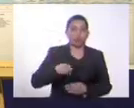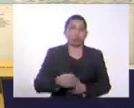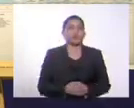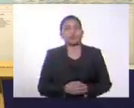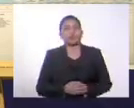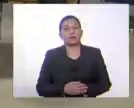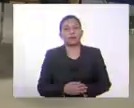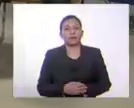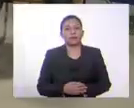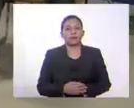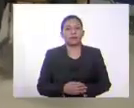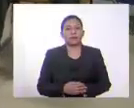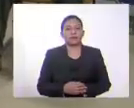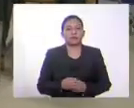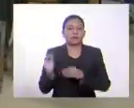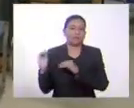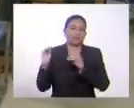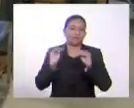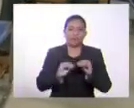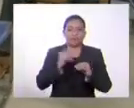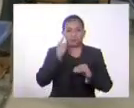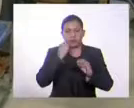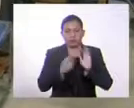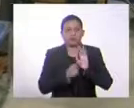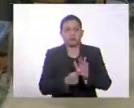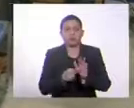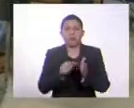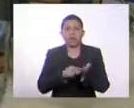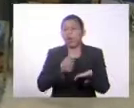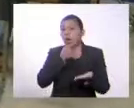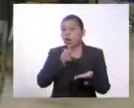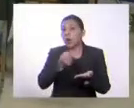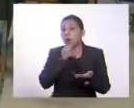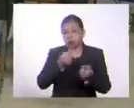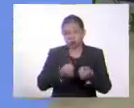cual pues van a ver en este momento en pantalla.